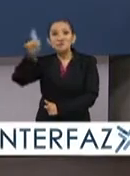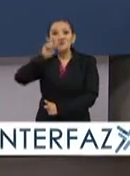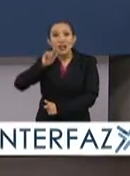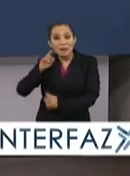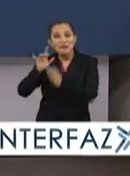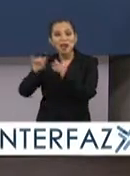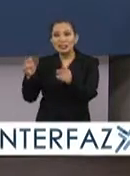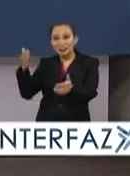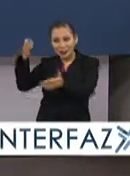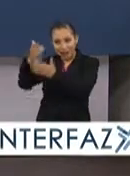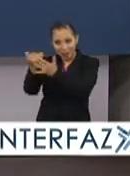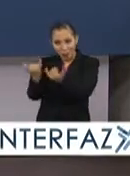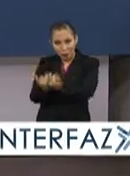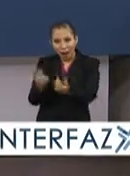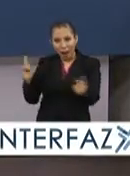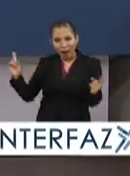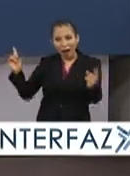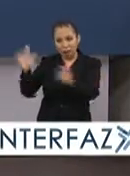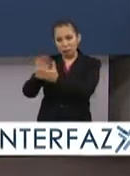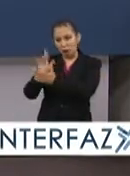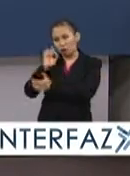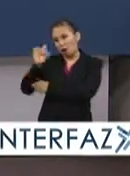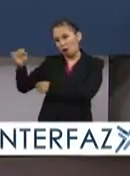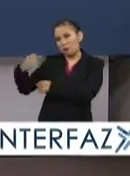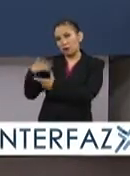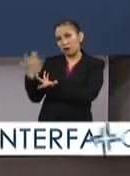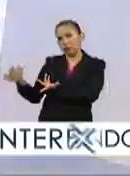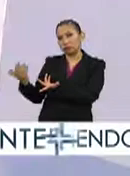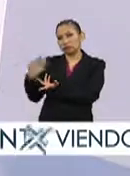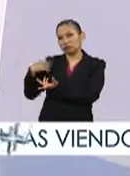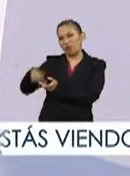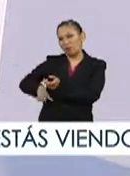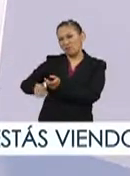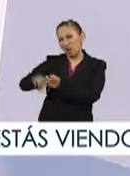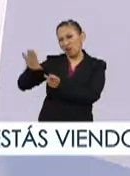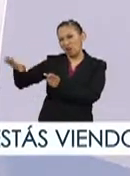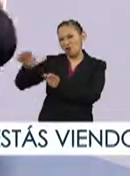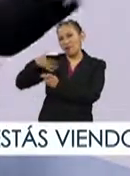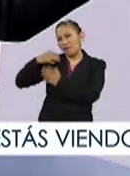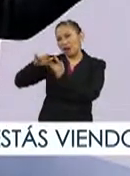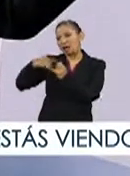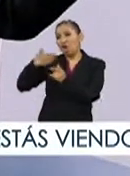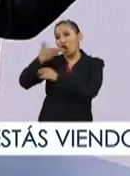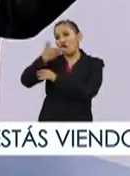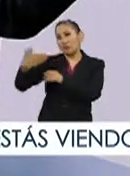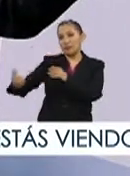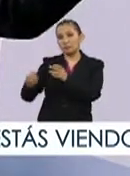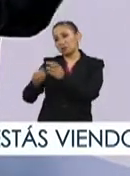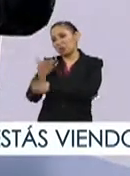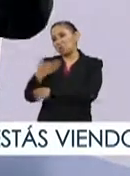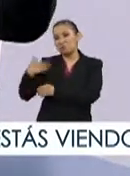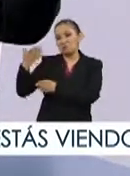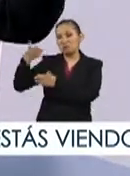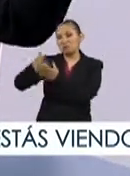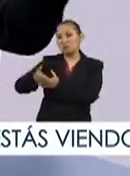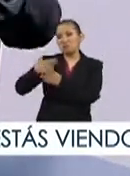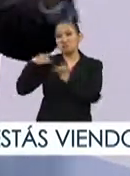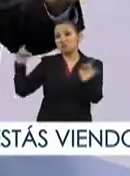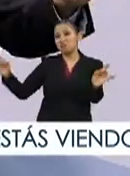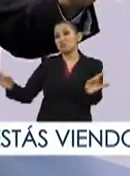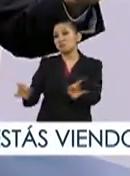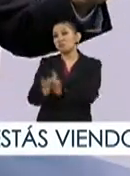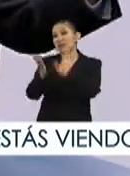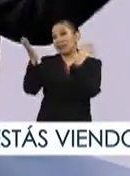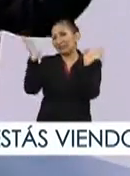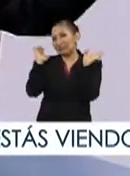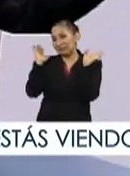en Francia, pues era la esposa de un diplomático francés, estaban en un hotel, iban a salir, y ese azar, que